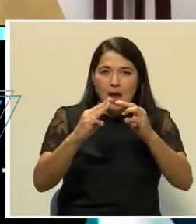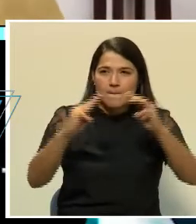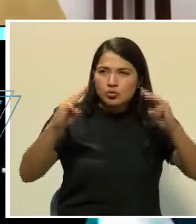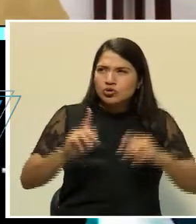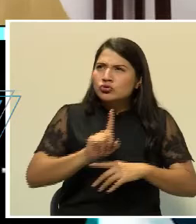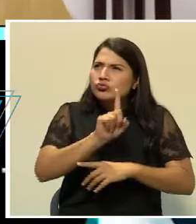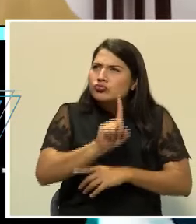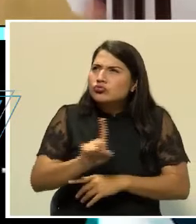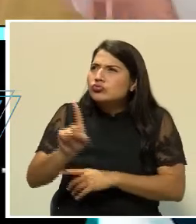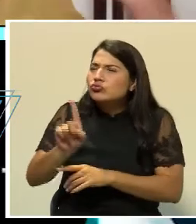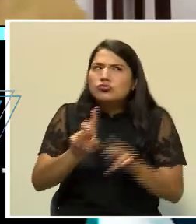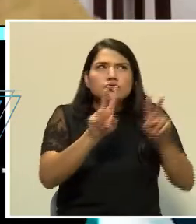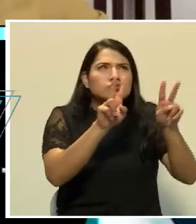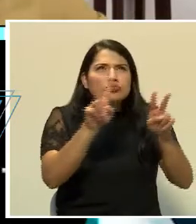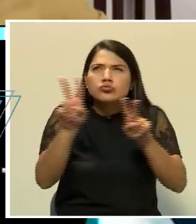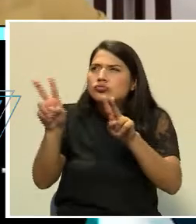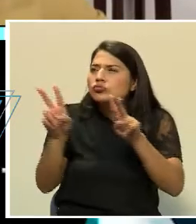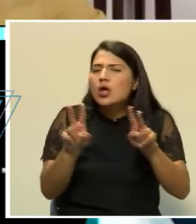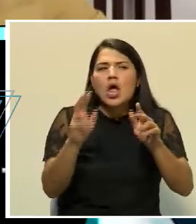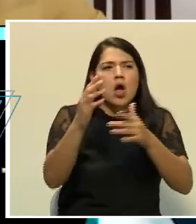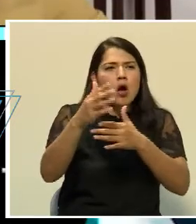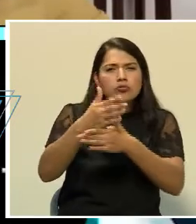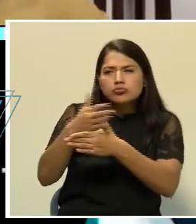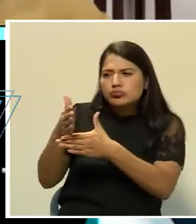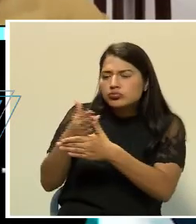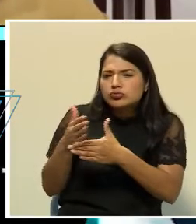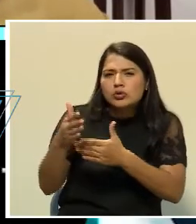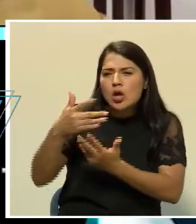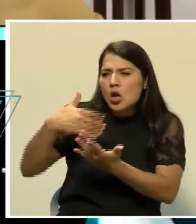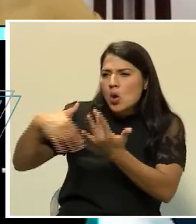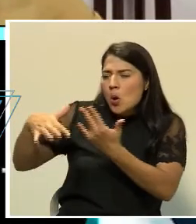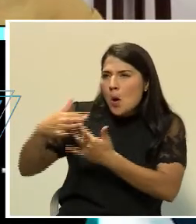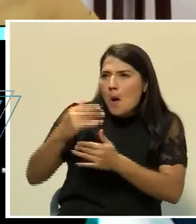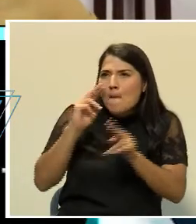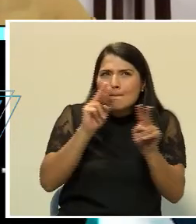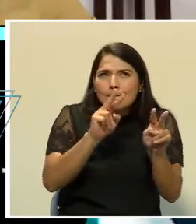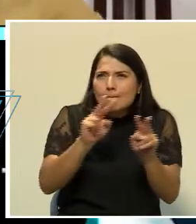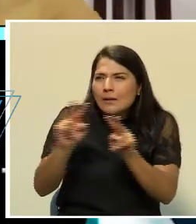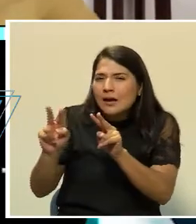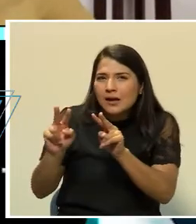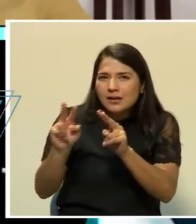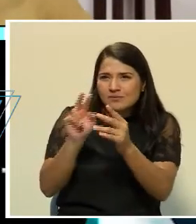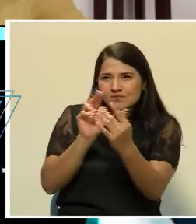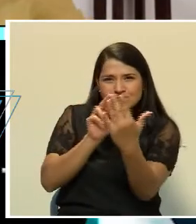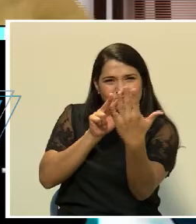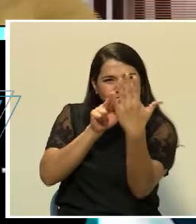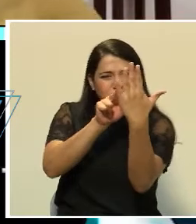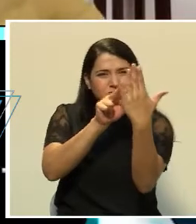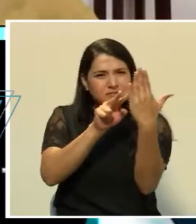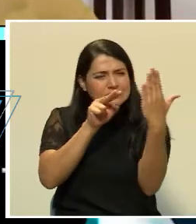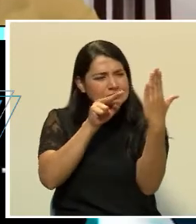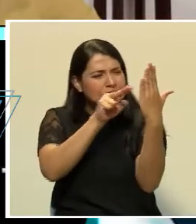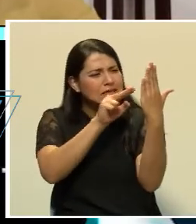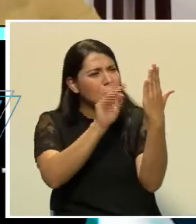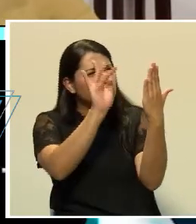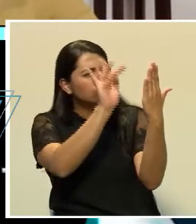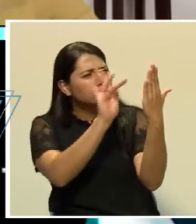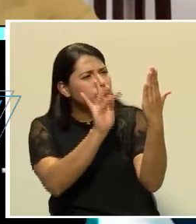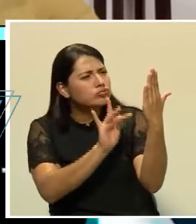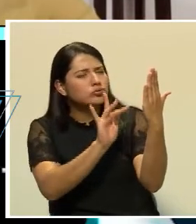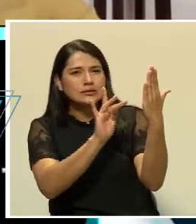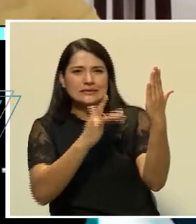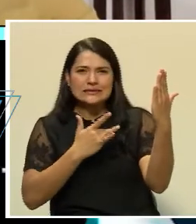¿verdad?, caminando y compartir con la gente ese momento de la inauguración o ver la obra de cerca y poder ver las texturas y